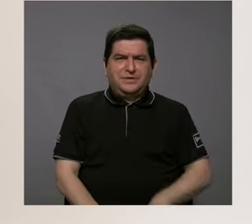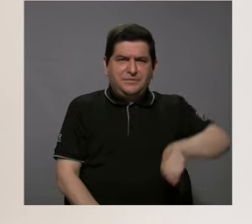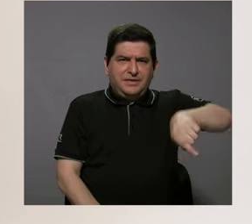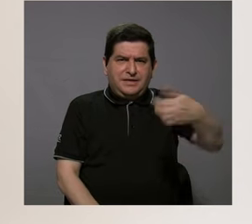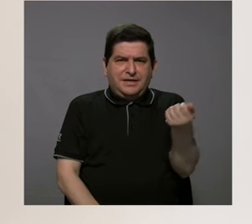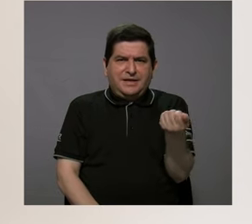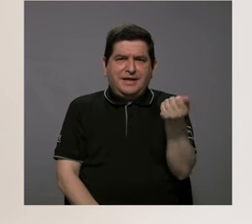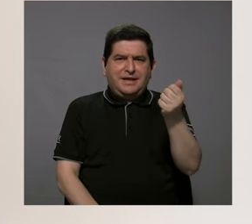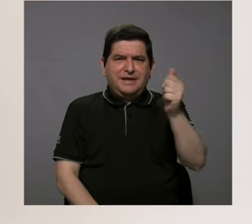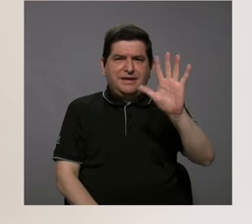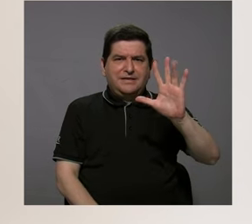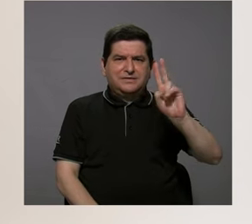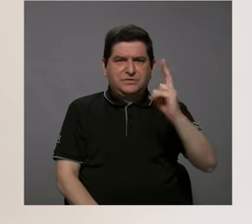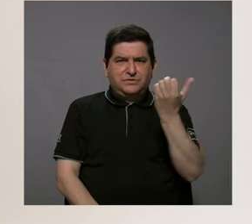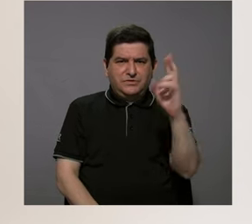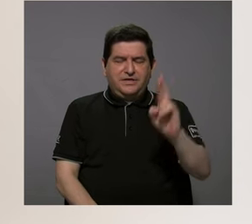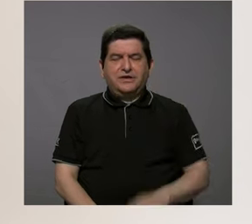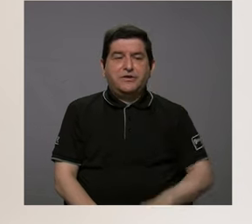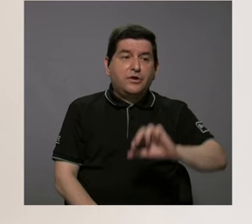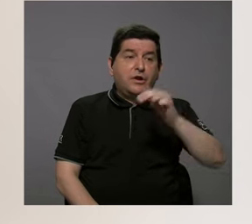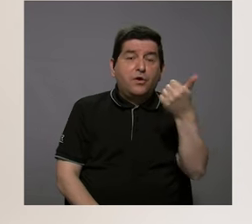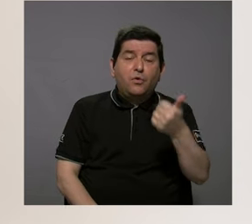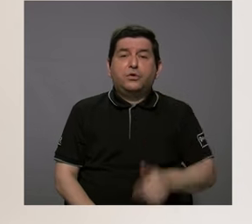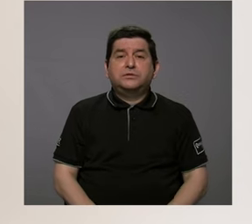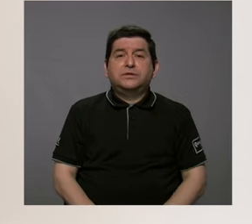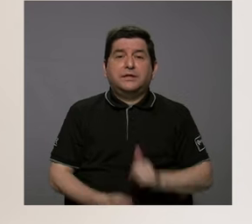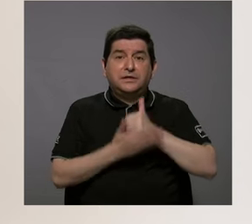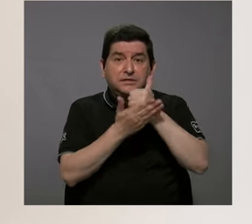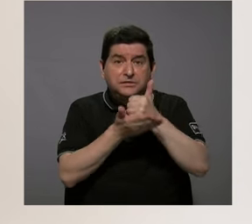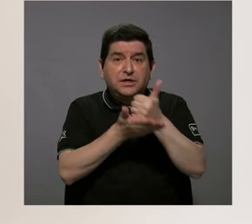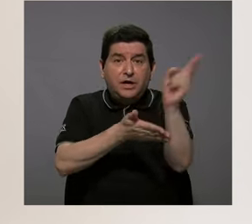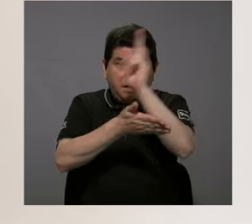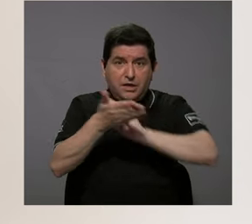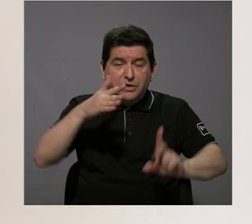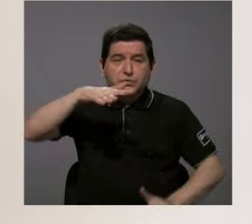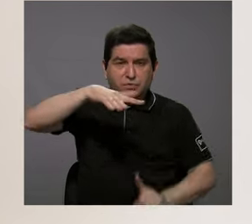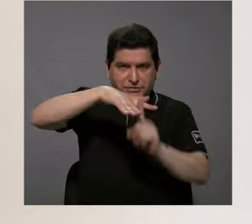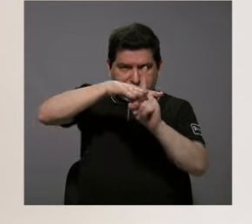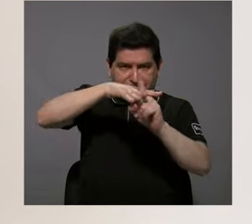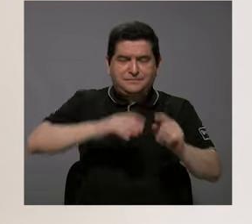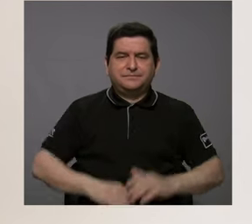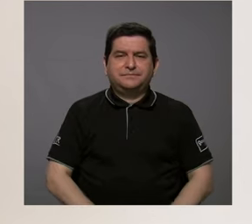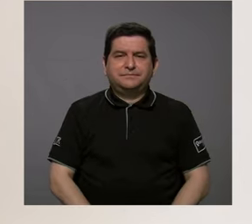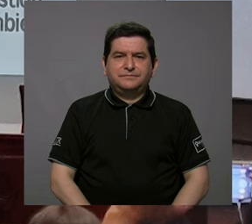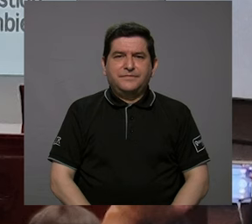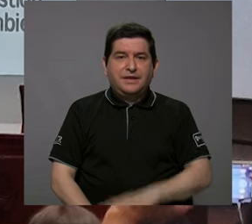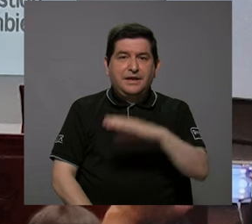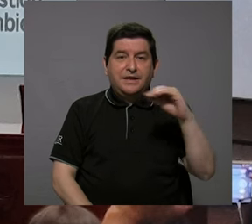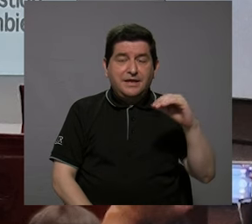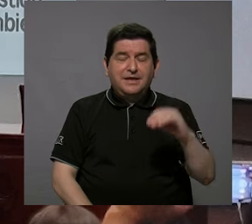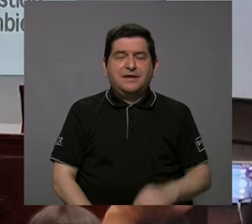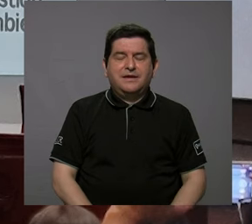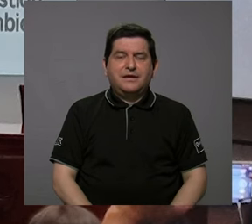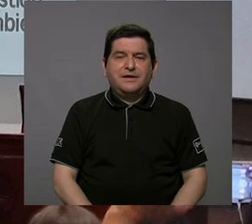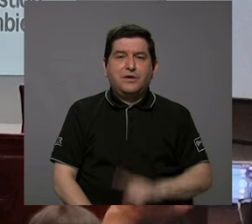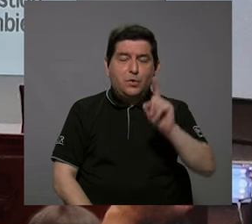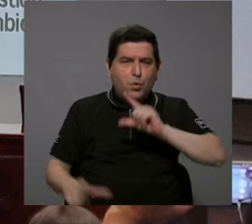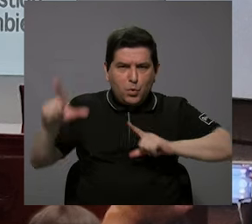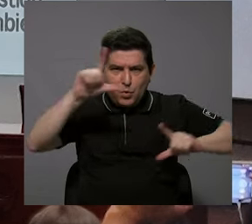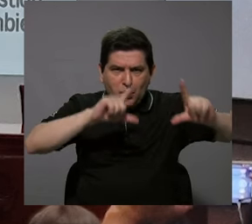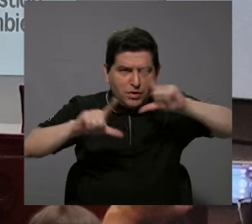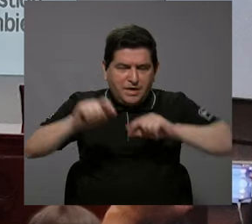Canal 15 ucr surgieron otras colaboraciones de la Universidad de Costa Rica y el ciot un